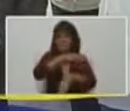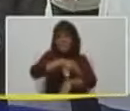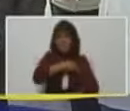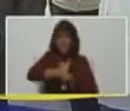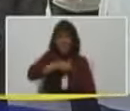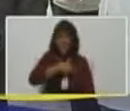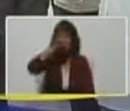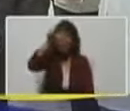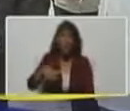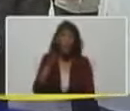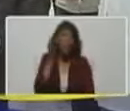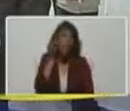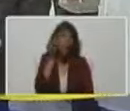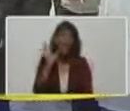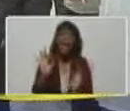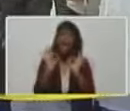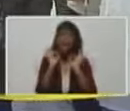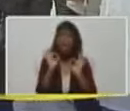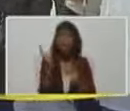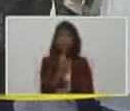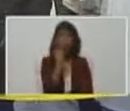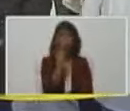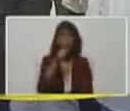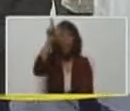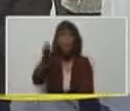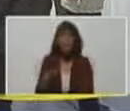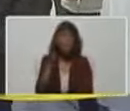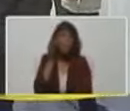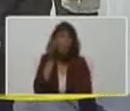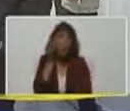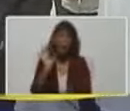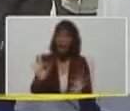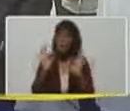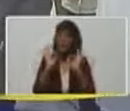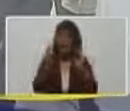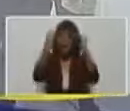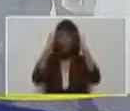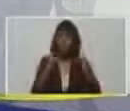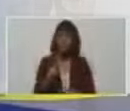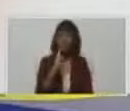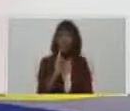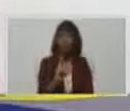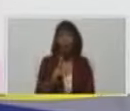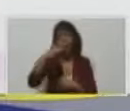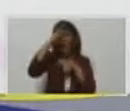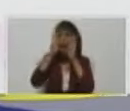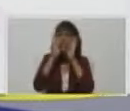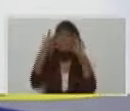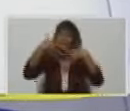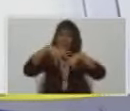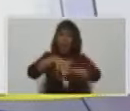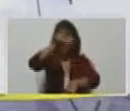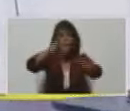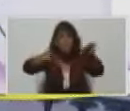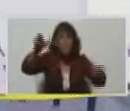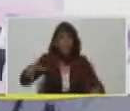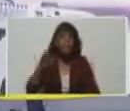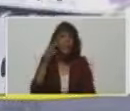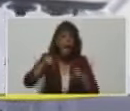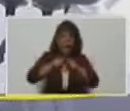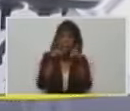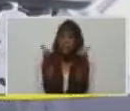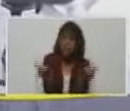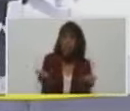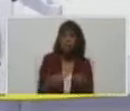Venezuela Mujer. Para ti, mujer, para ti. El piso 2, unidad de atención integral a la mujer,